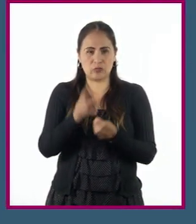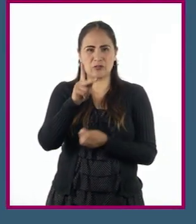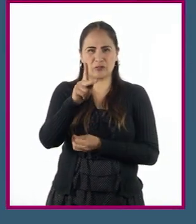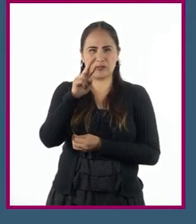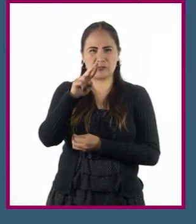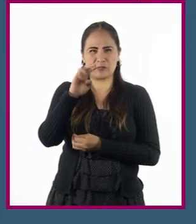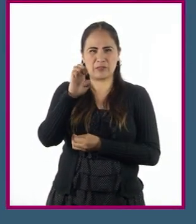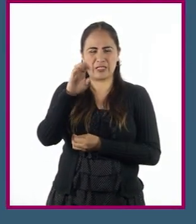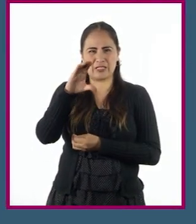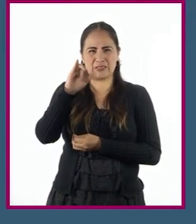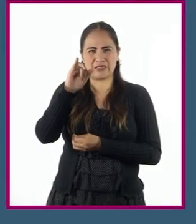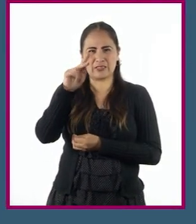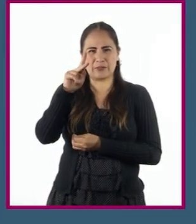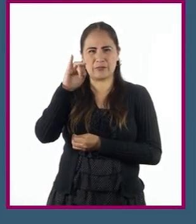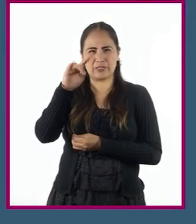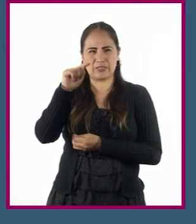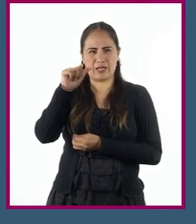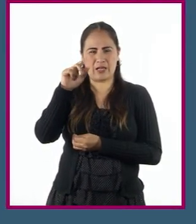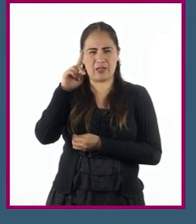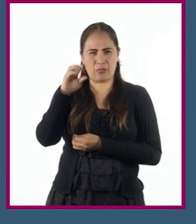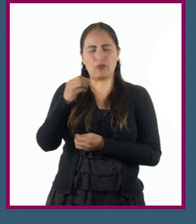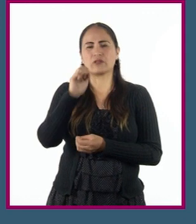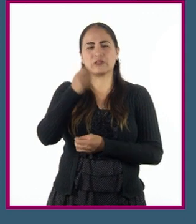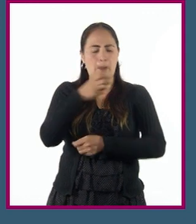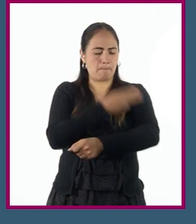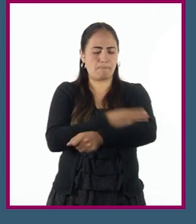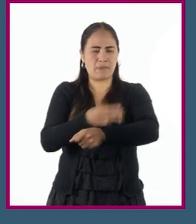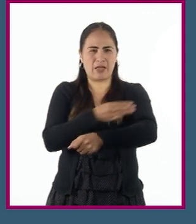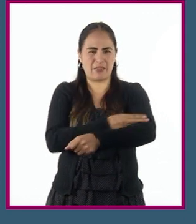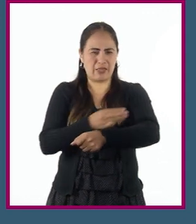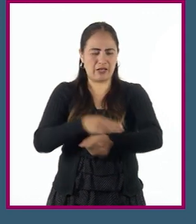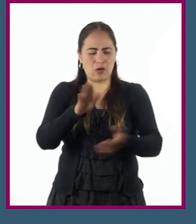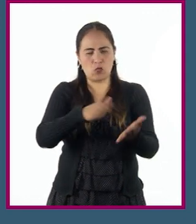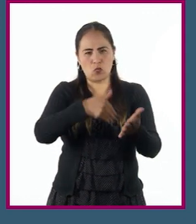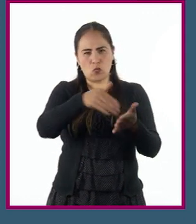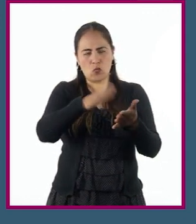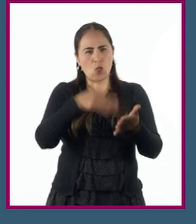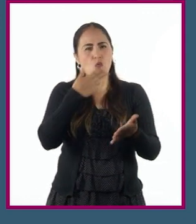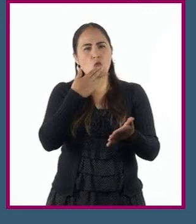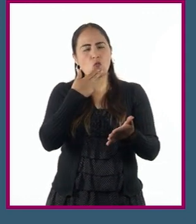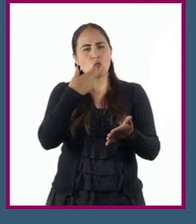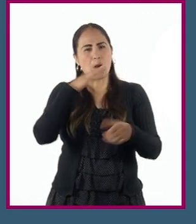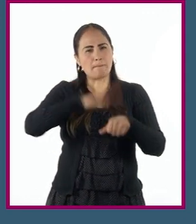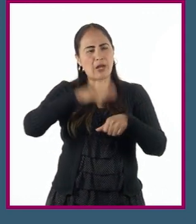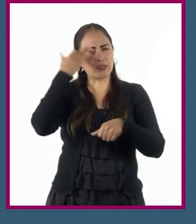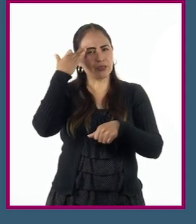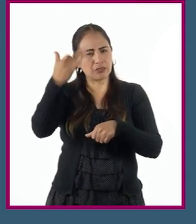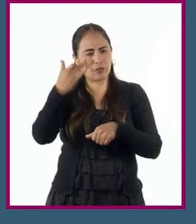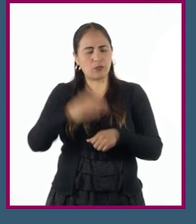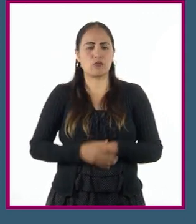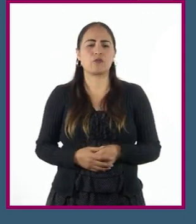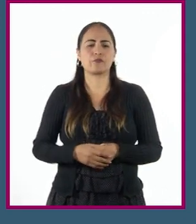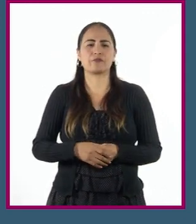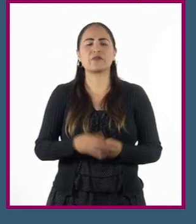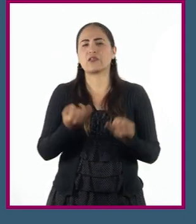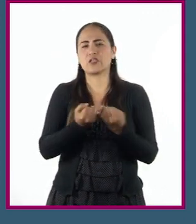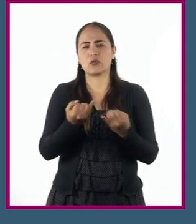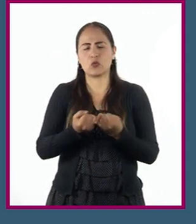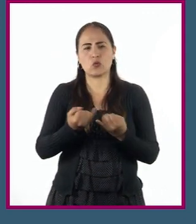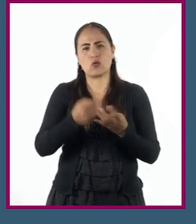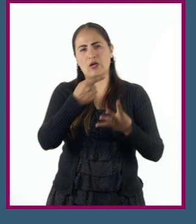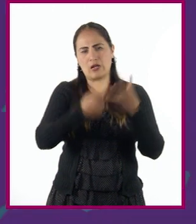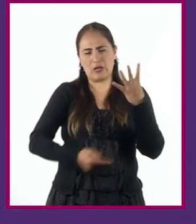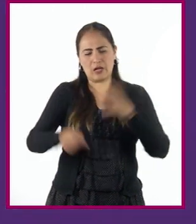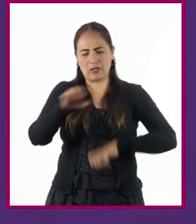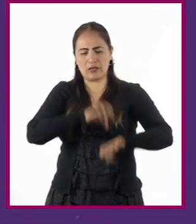cobre suele utilizarse para tratar madera y así alargar su vida útil. También se utiliza como fungicida y bactericida en la